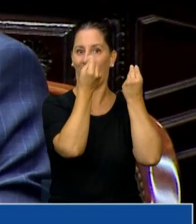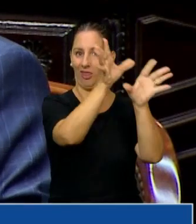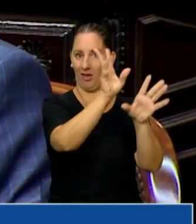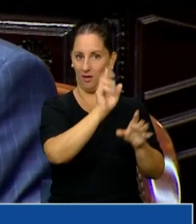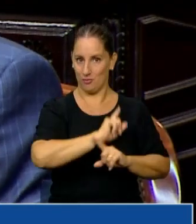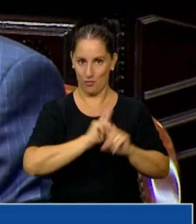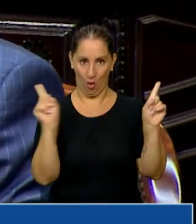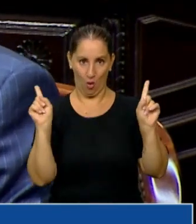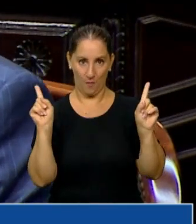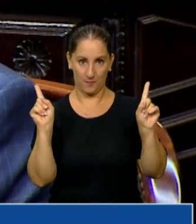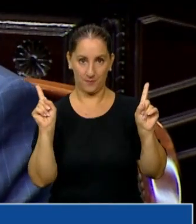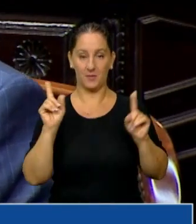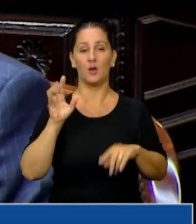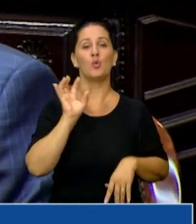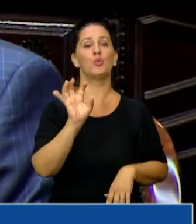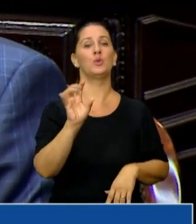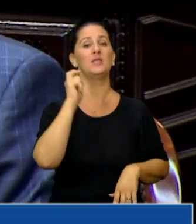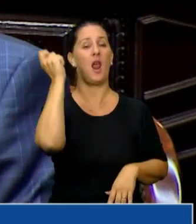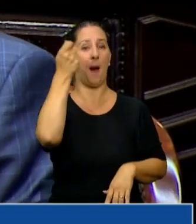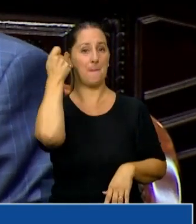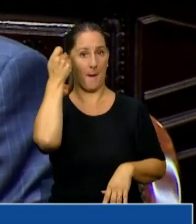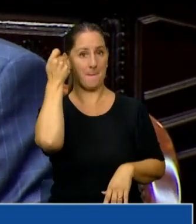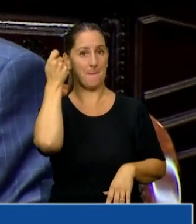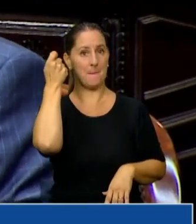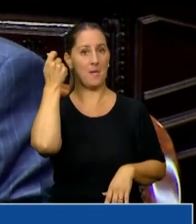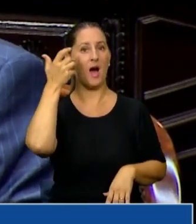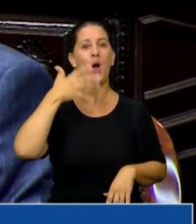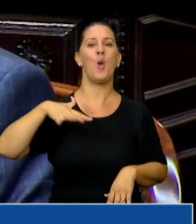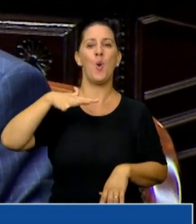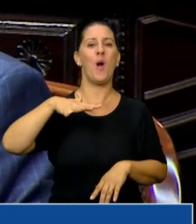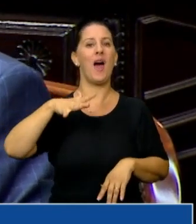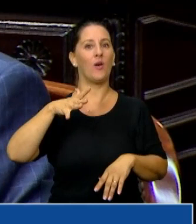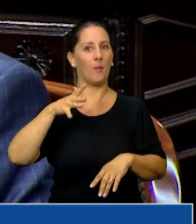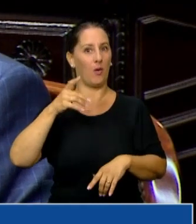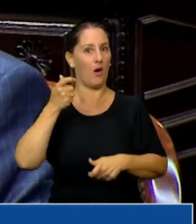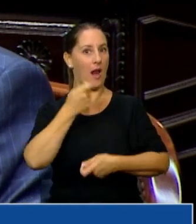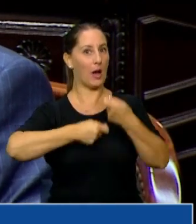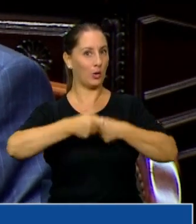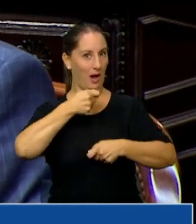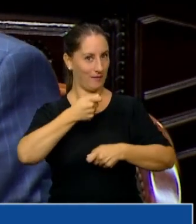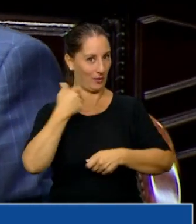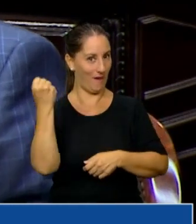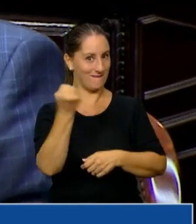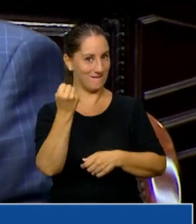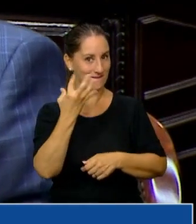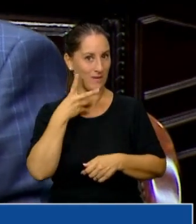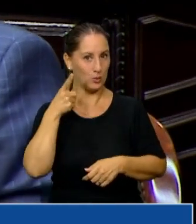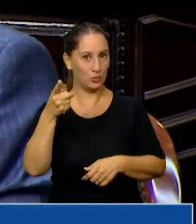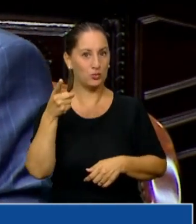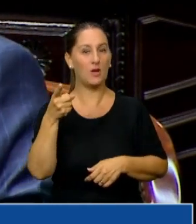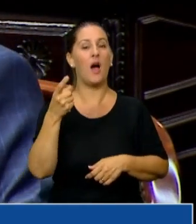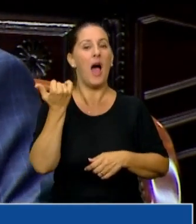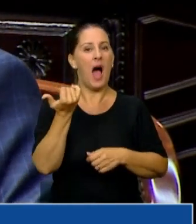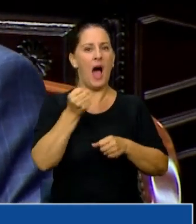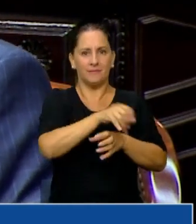resto del país. La Pampa puede ser un lugar muy apetecido por el narcotráfico, porque tenemos